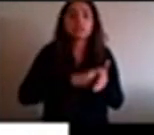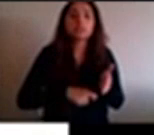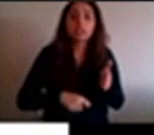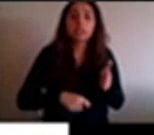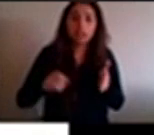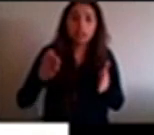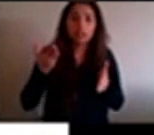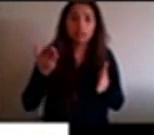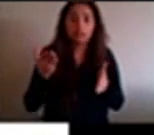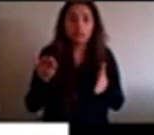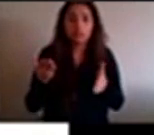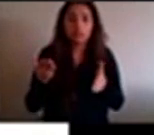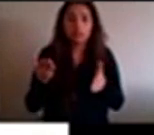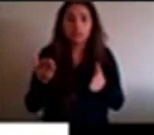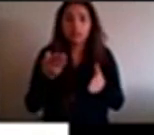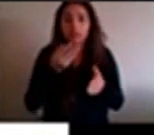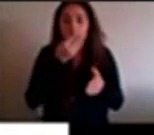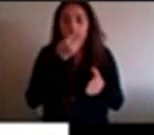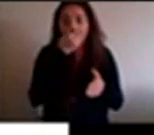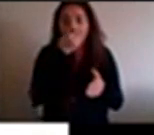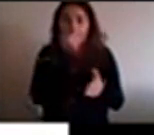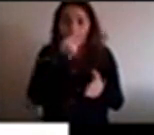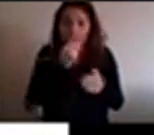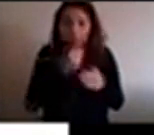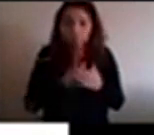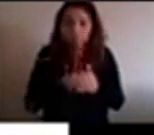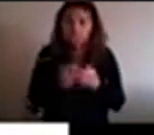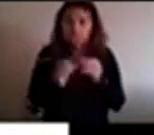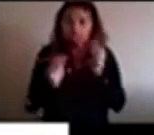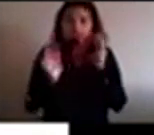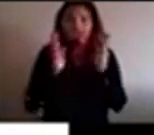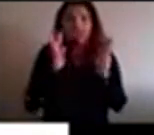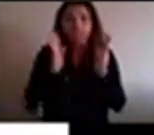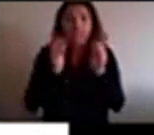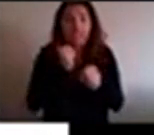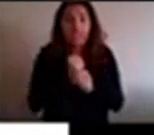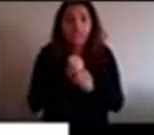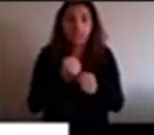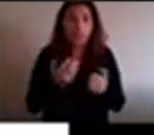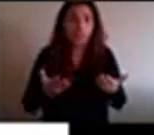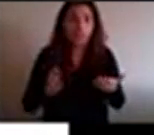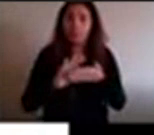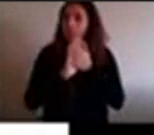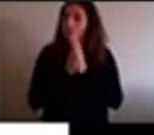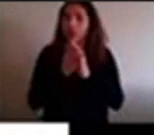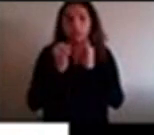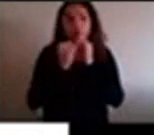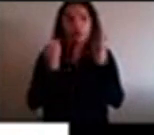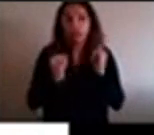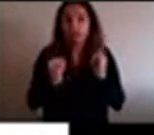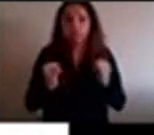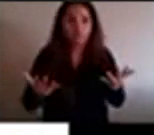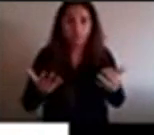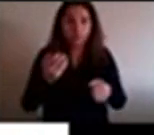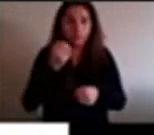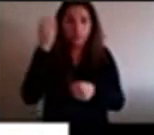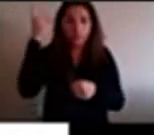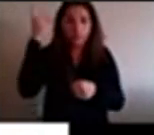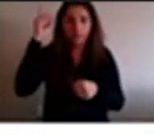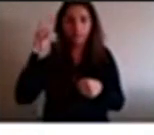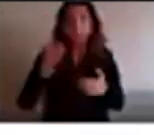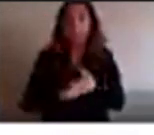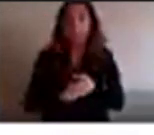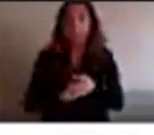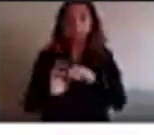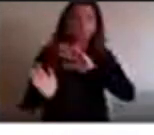de discapacidad. Siguiente, por favor. Entonces, en todos los tipos de discapacidad. Colombia tiene establecido, a través de la Ley